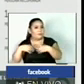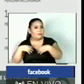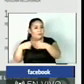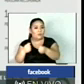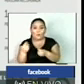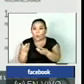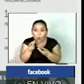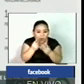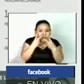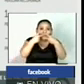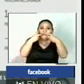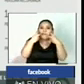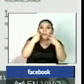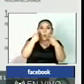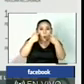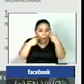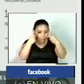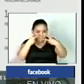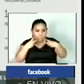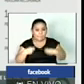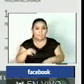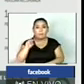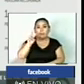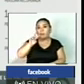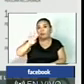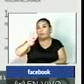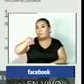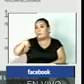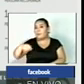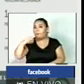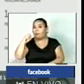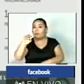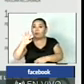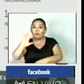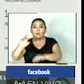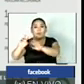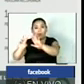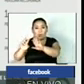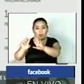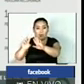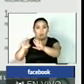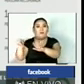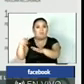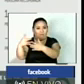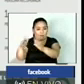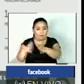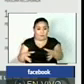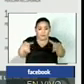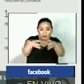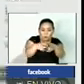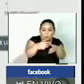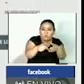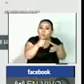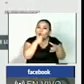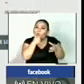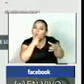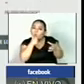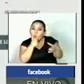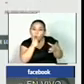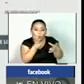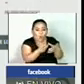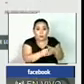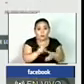pruebas realizadas, 24,057. Los casos sospechosos, este es otro dato importante porque está todavía bien elevado,